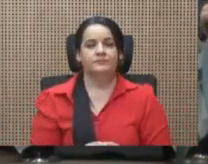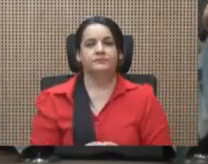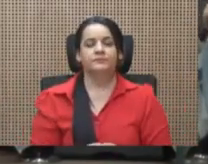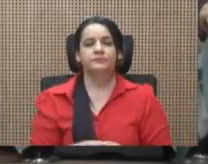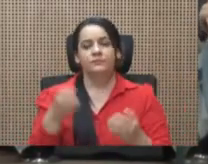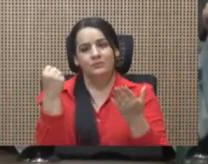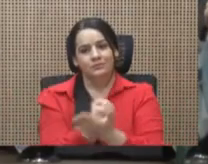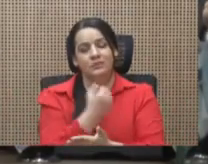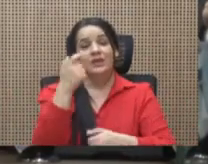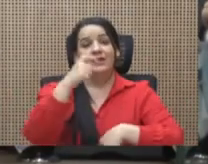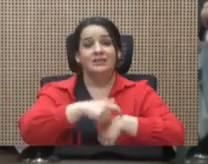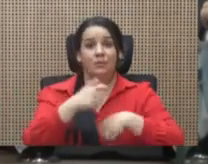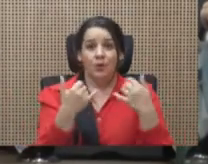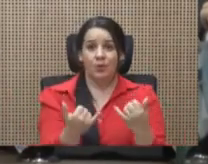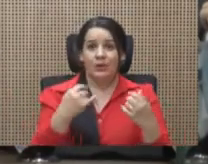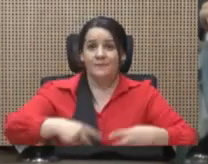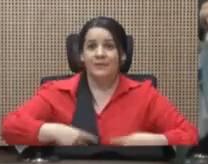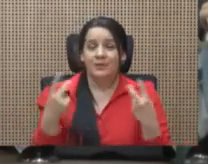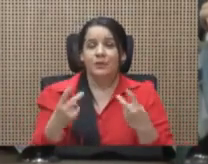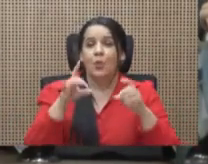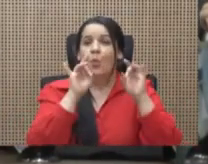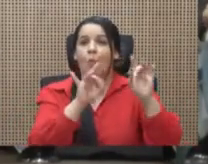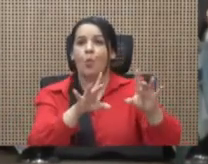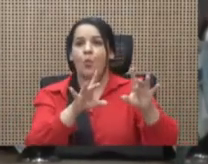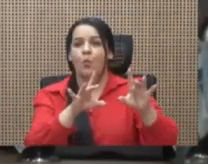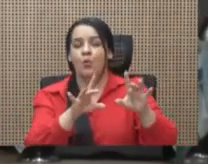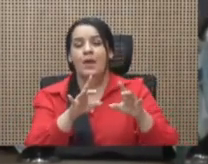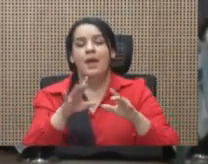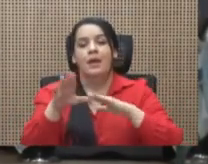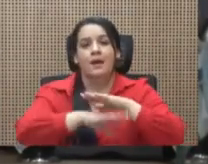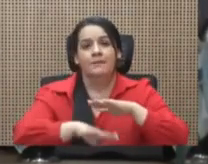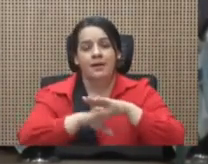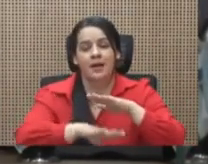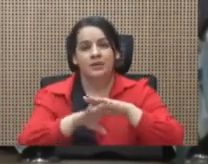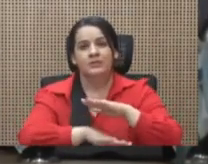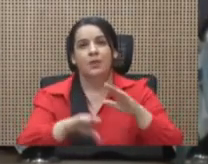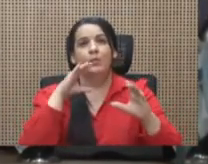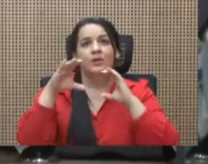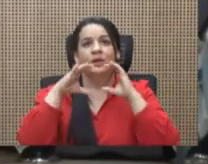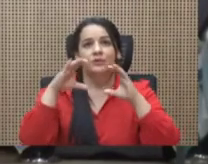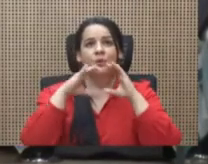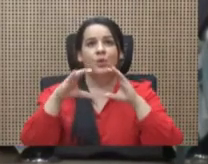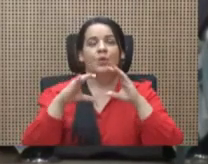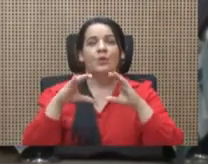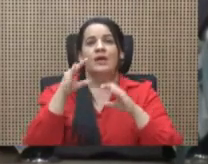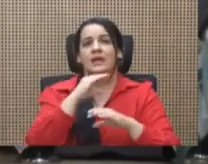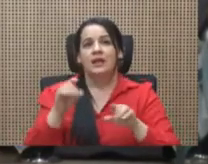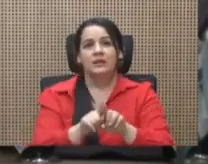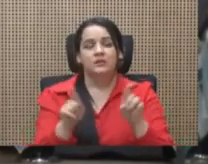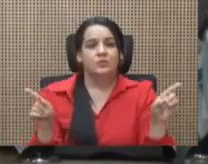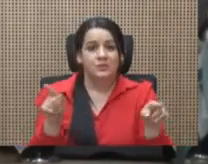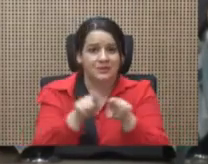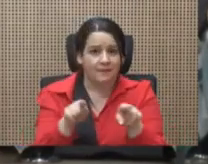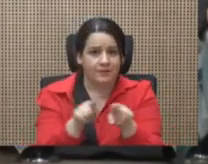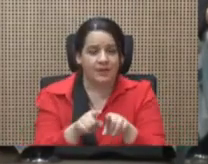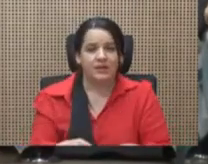Lamentablemente, los tiempos que estamos viviendo, donde el odio es la base de comunicación y la disociación también, entonces resulta que